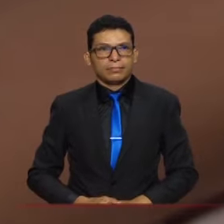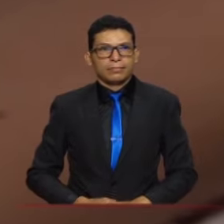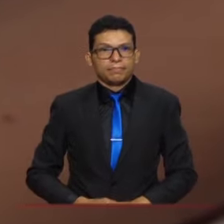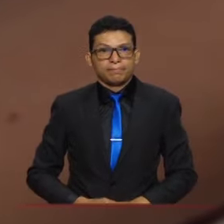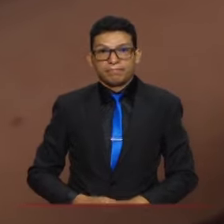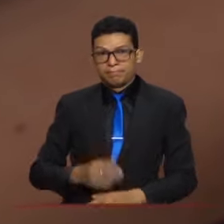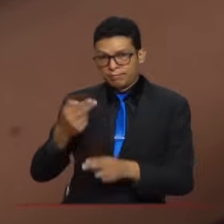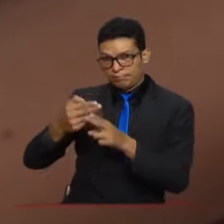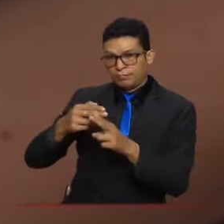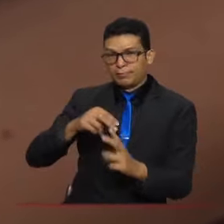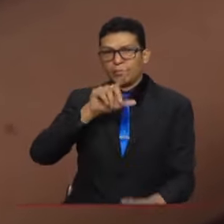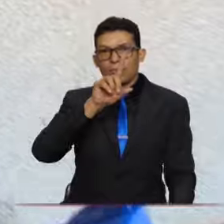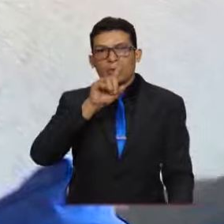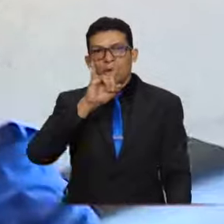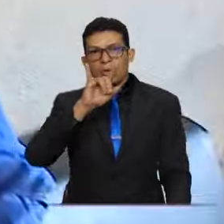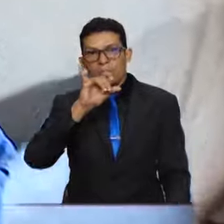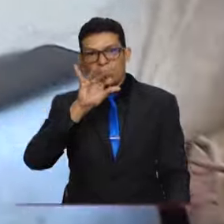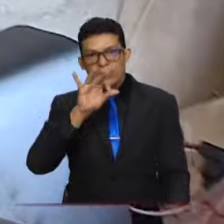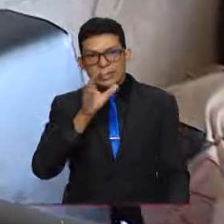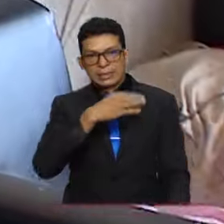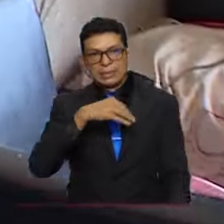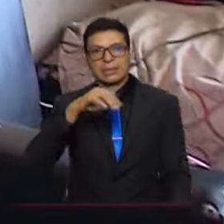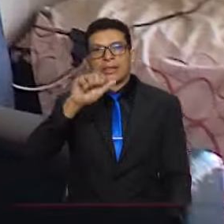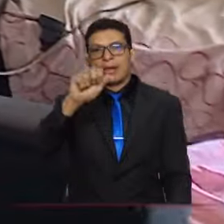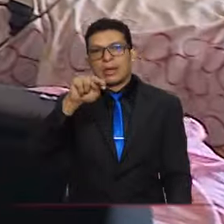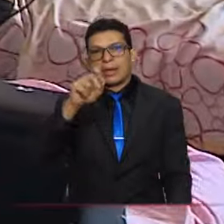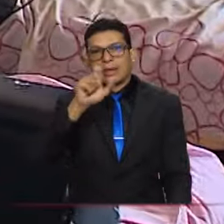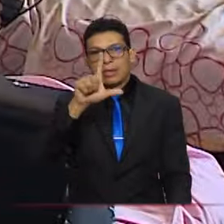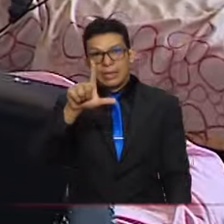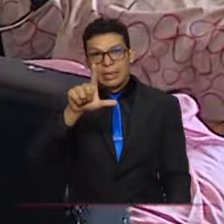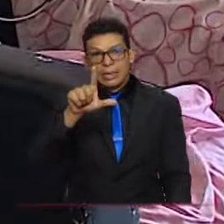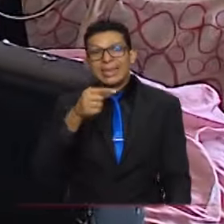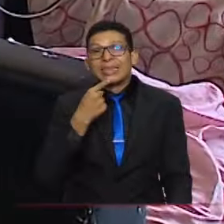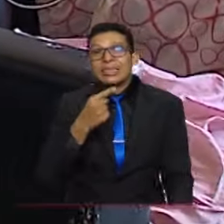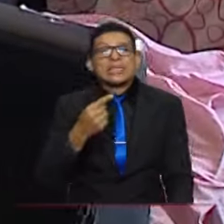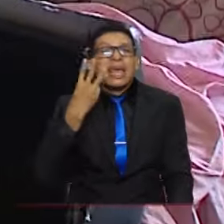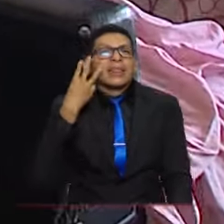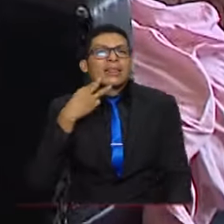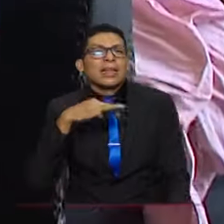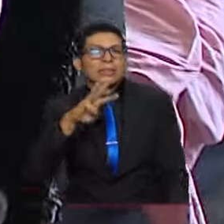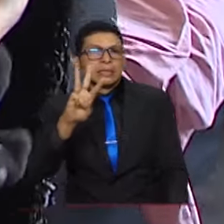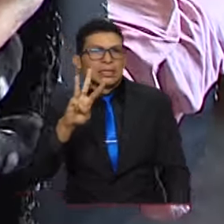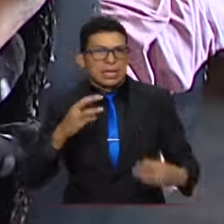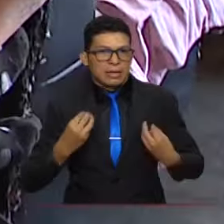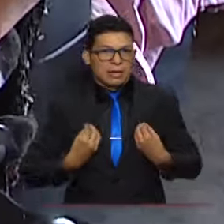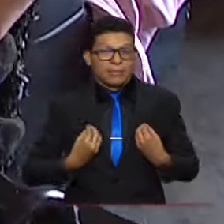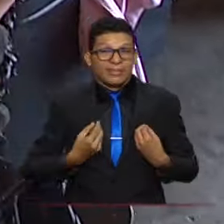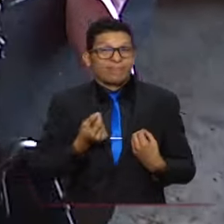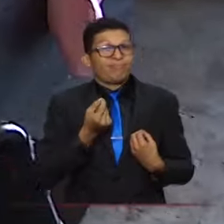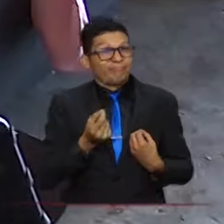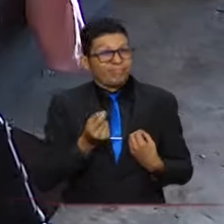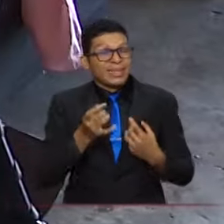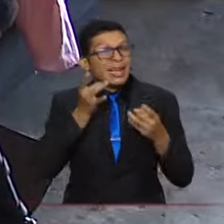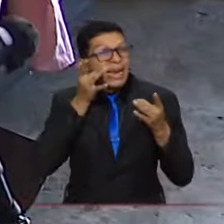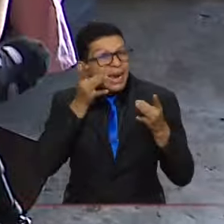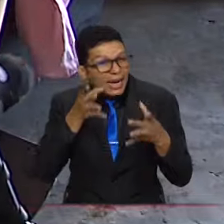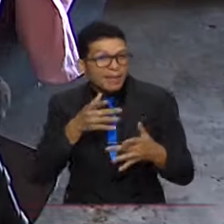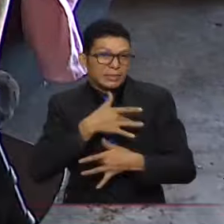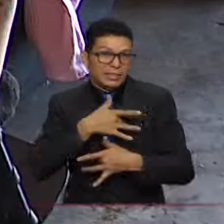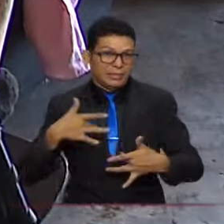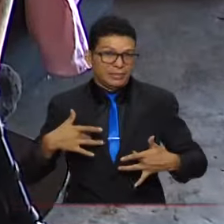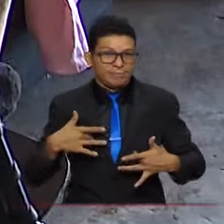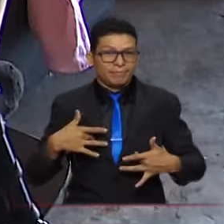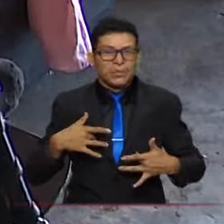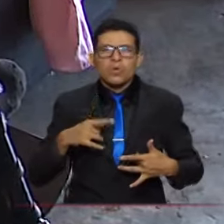A Luis Ángel Vallejo Aristizábal, de 15 años, los médicos le daban 3 días de vida por su delicado estado de salud tras